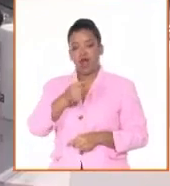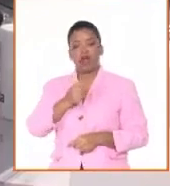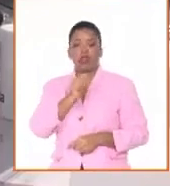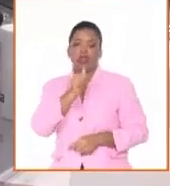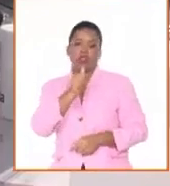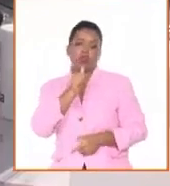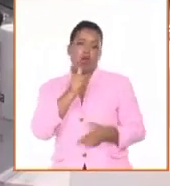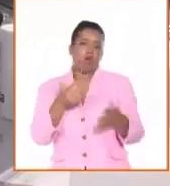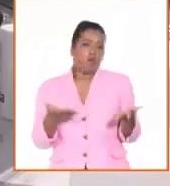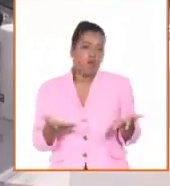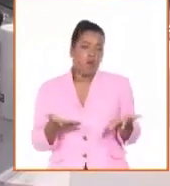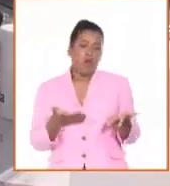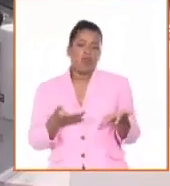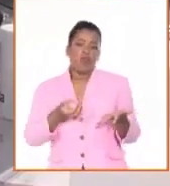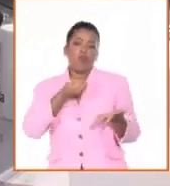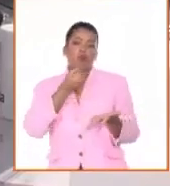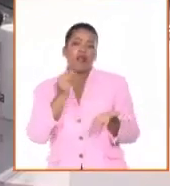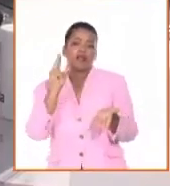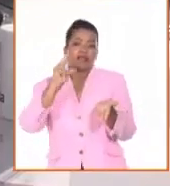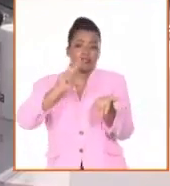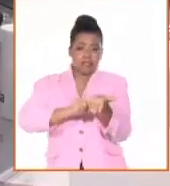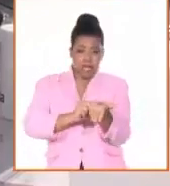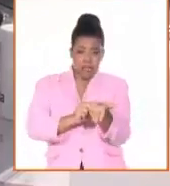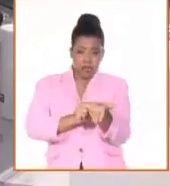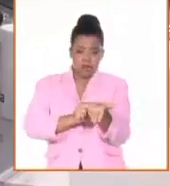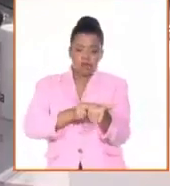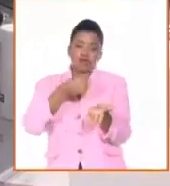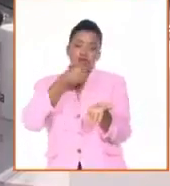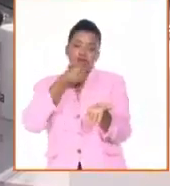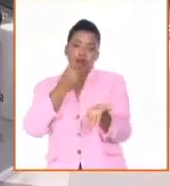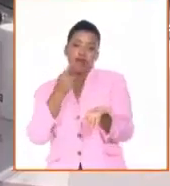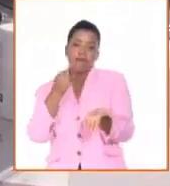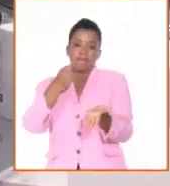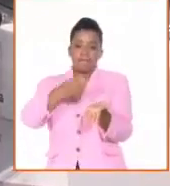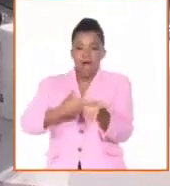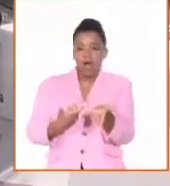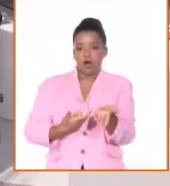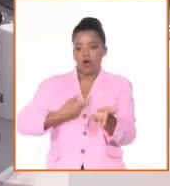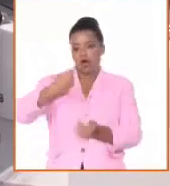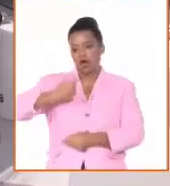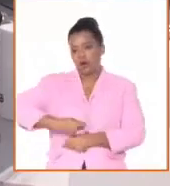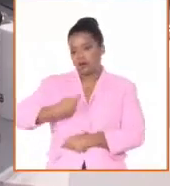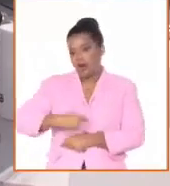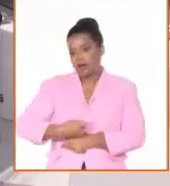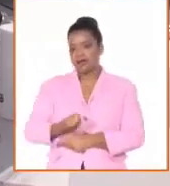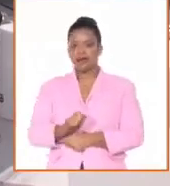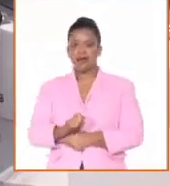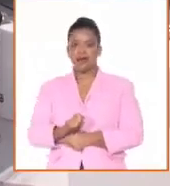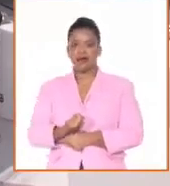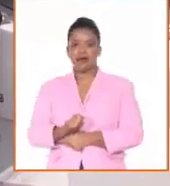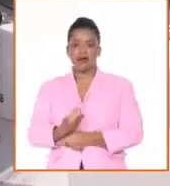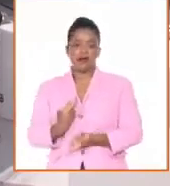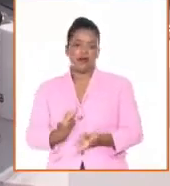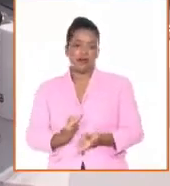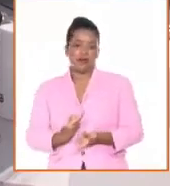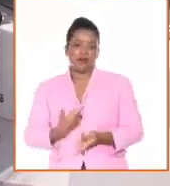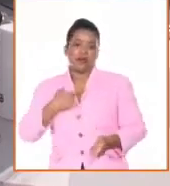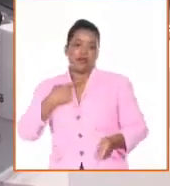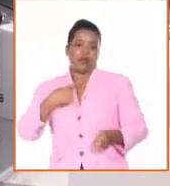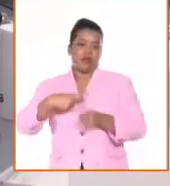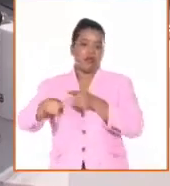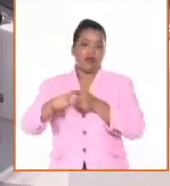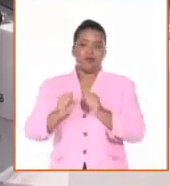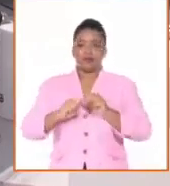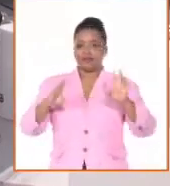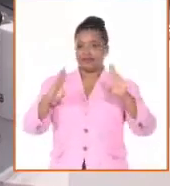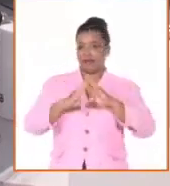los sellos digitales como lo hemos llamado para los pagos en bufetes en notarías en registro civil es decir